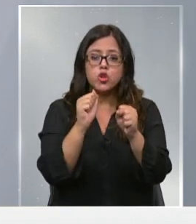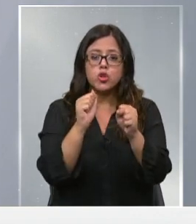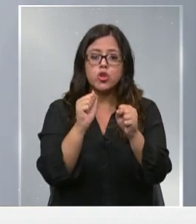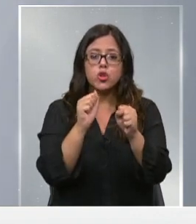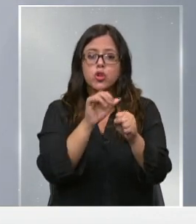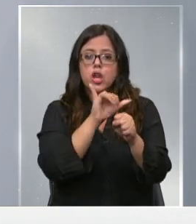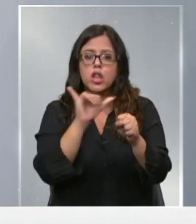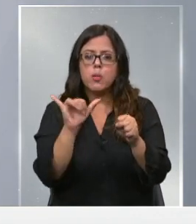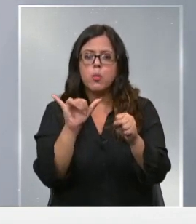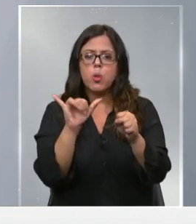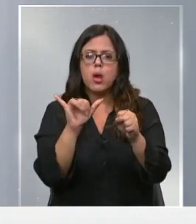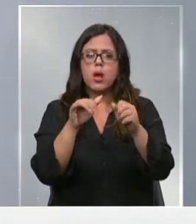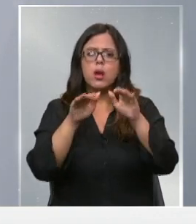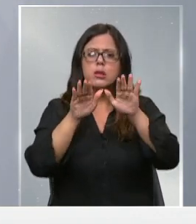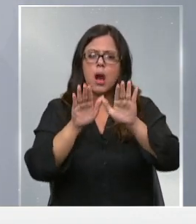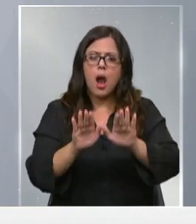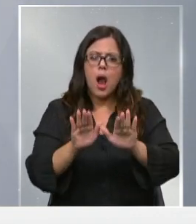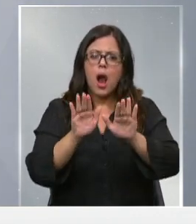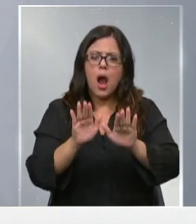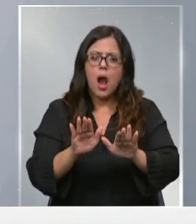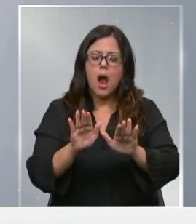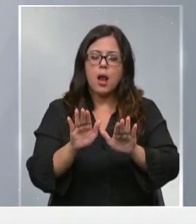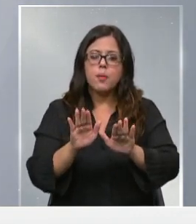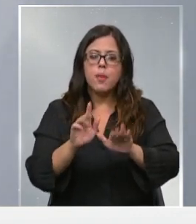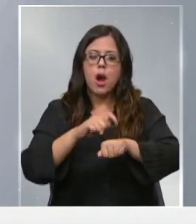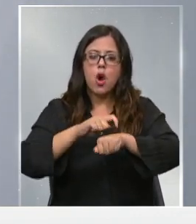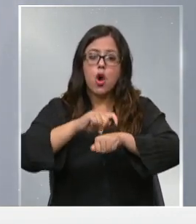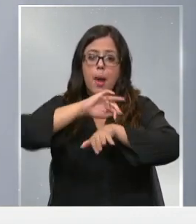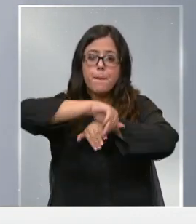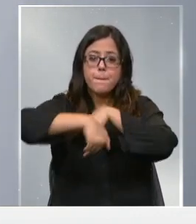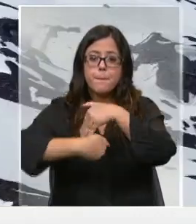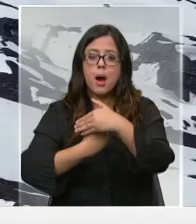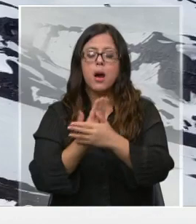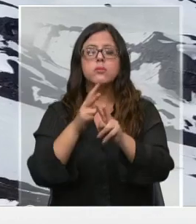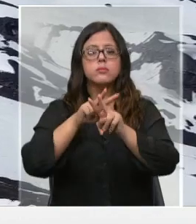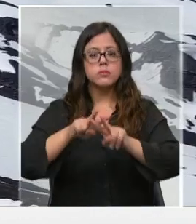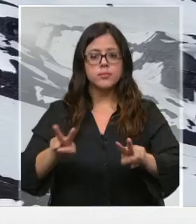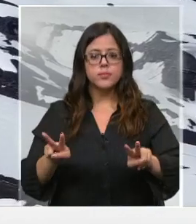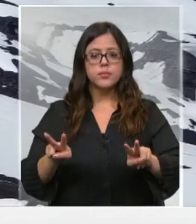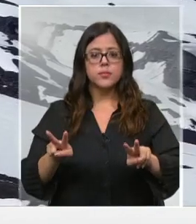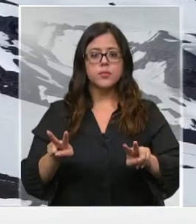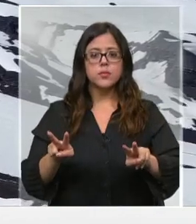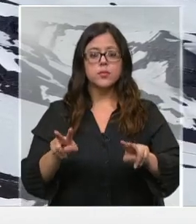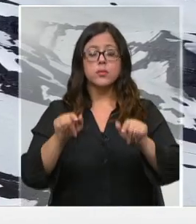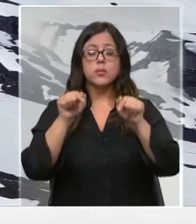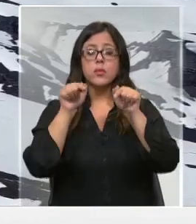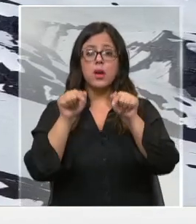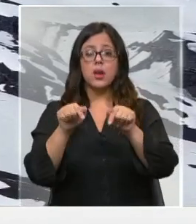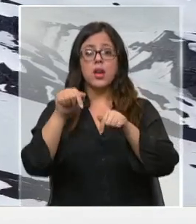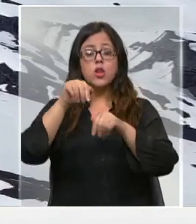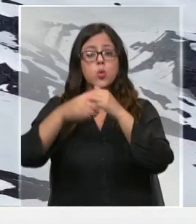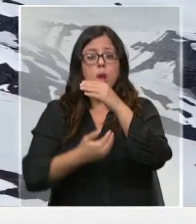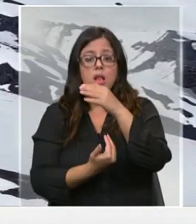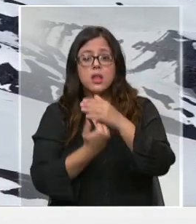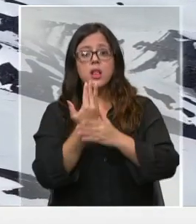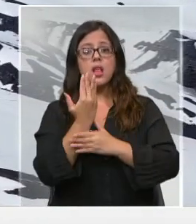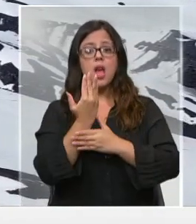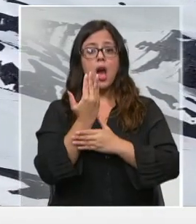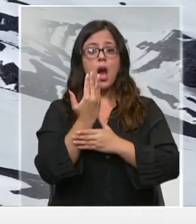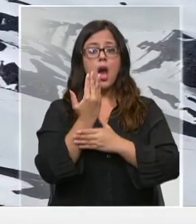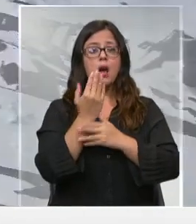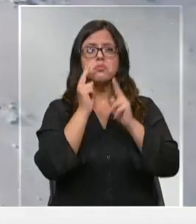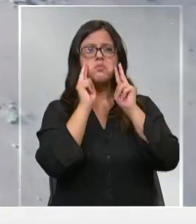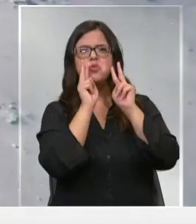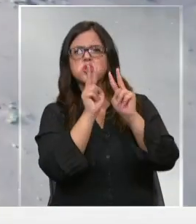empezó a calmar y durante la madrugada estuvo bastante tranquilo. Si bien durante el día no se ve mayor actividad